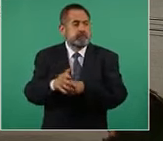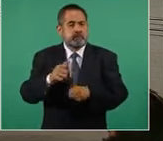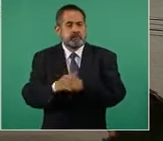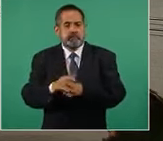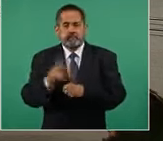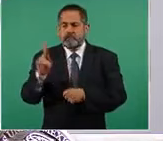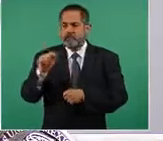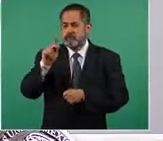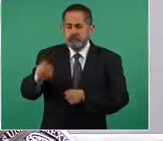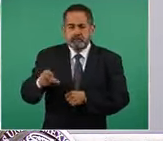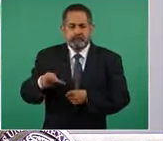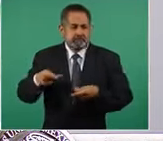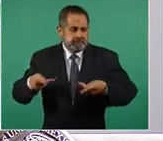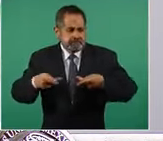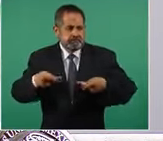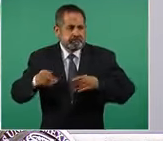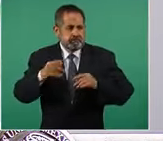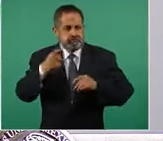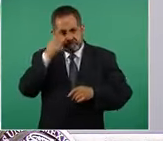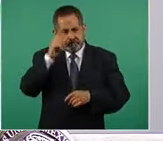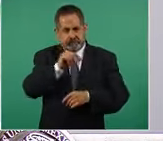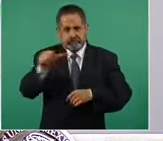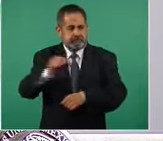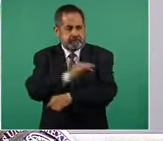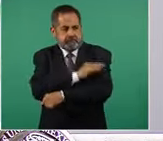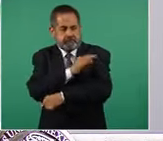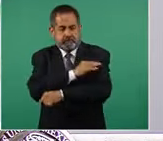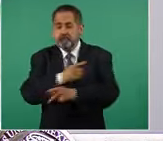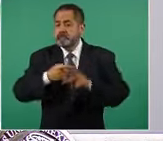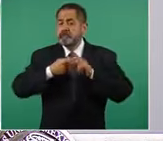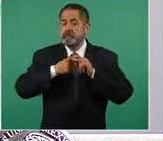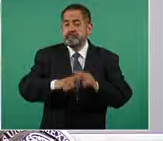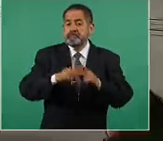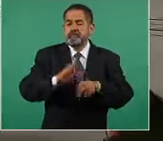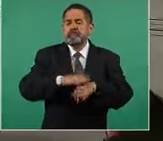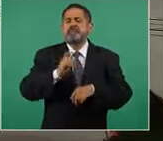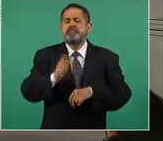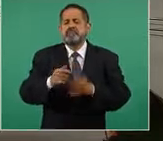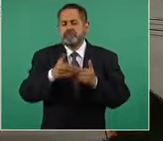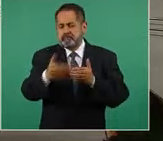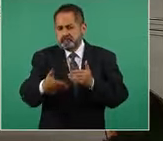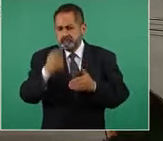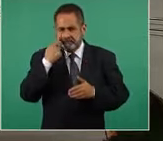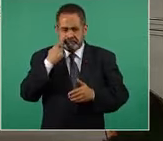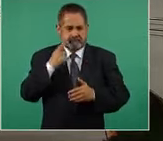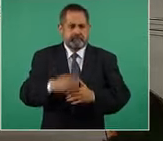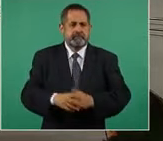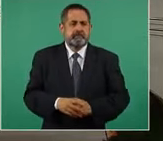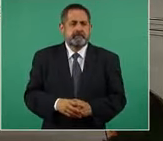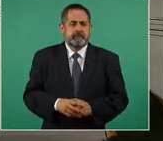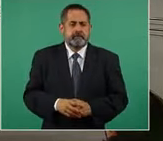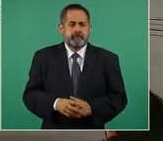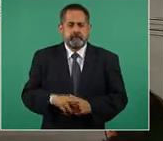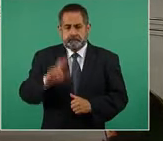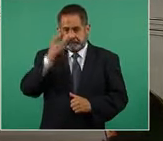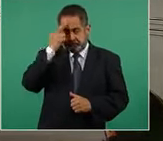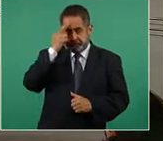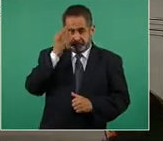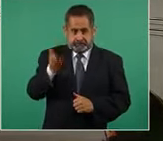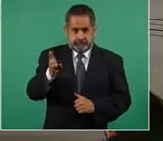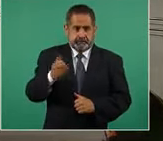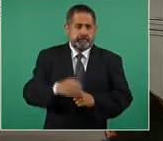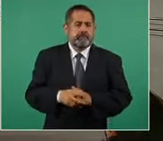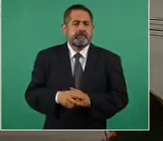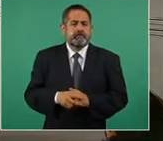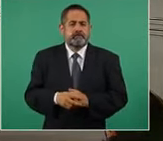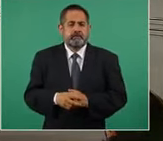del plan de vacunación y el inicio de una nueva etapa. Si me pasan la primera diapositiva, esto es para recordar a